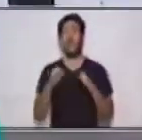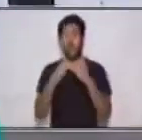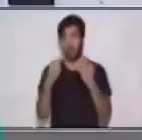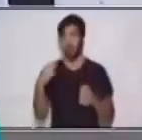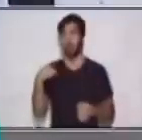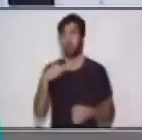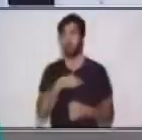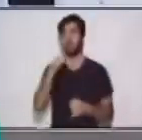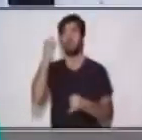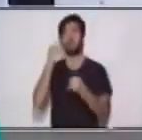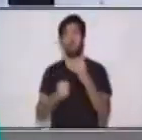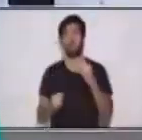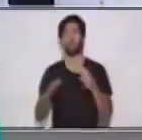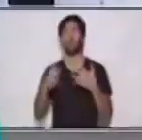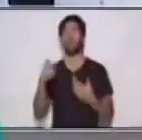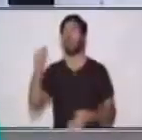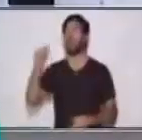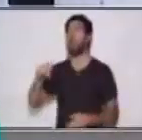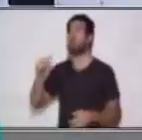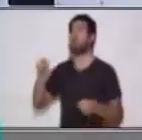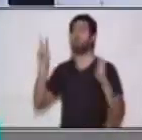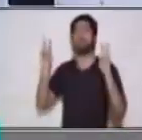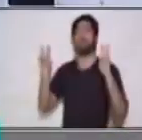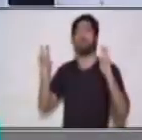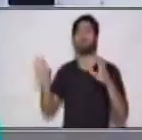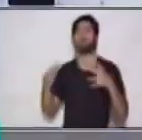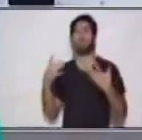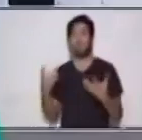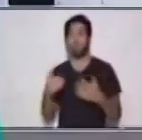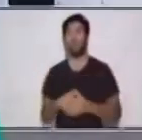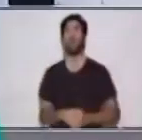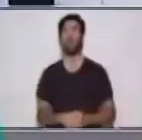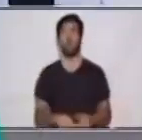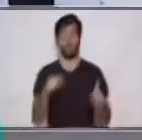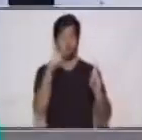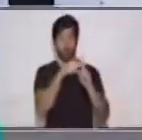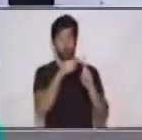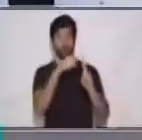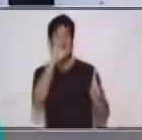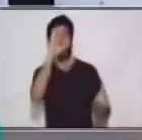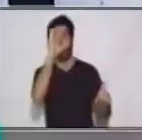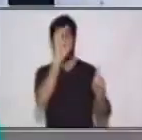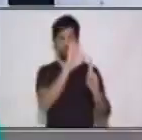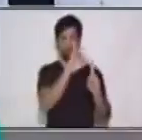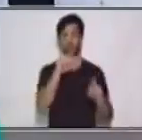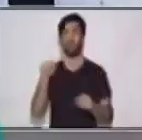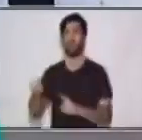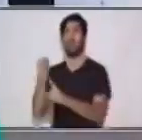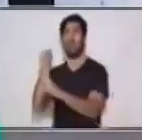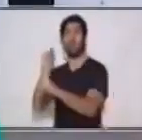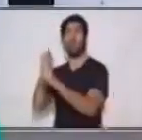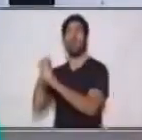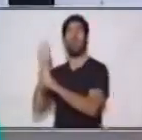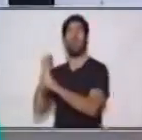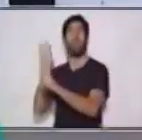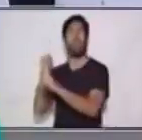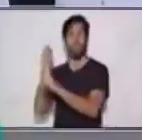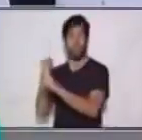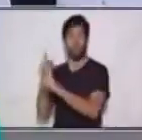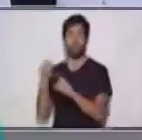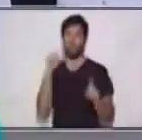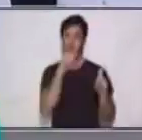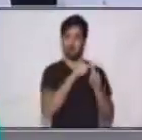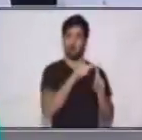concluir, recordemos un poco lo que hemos visto hoy. Vimos el punto de vista objetivo y subjetivo. El objetivo se basa en